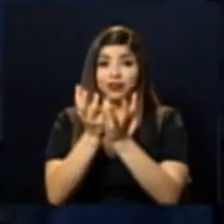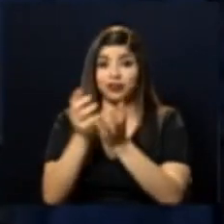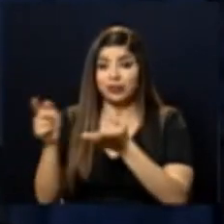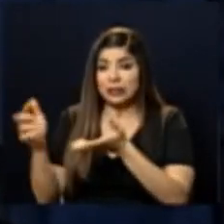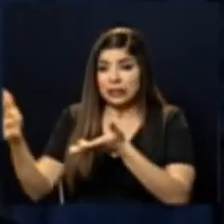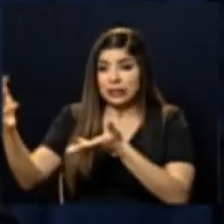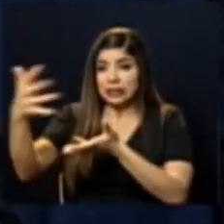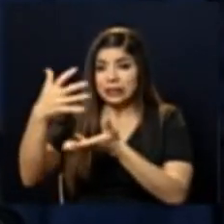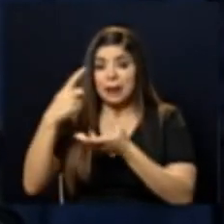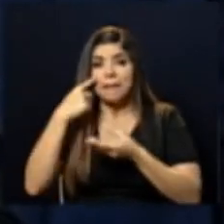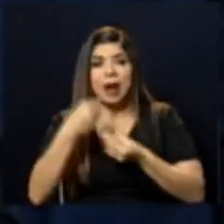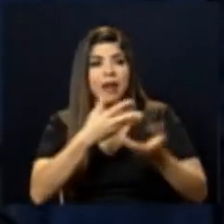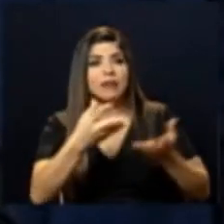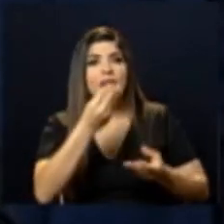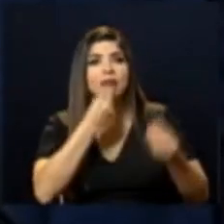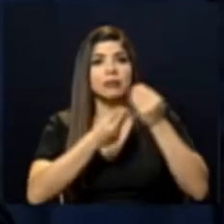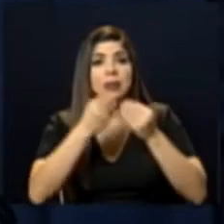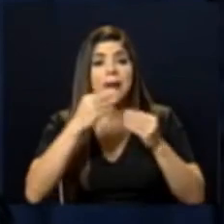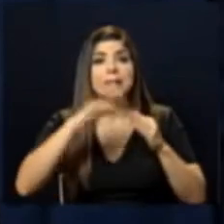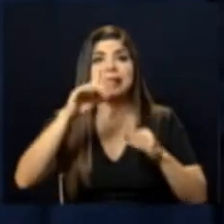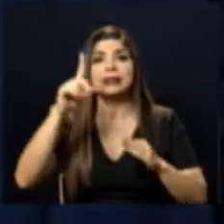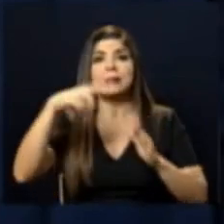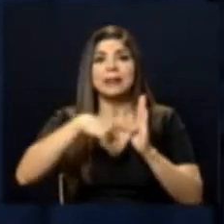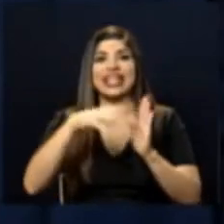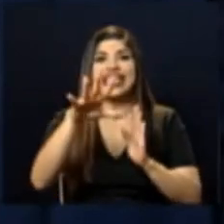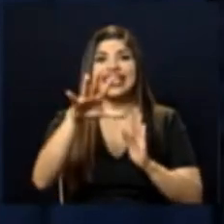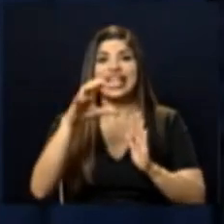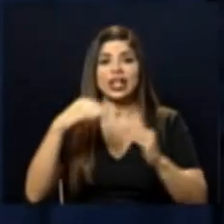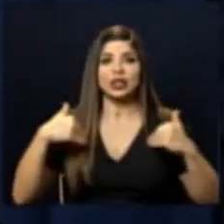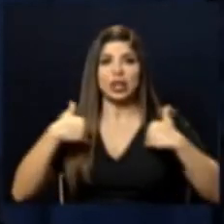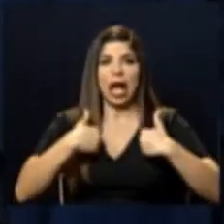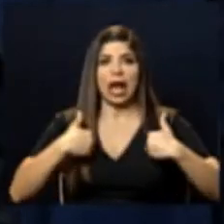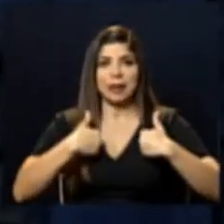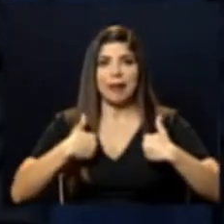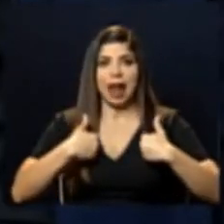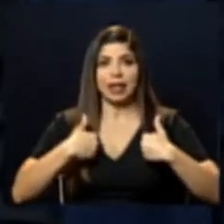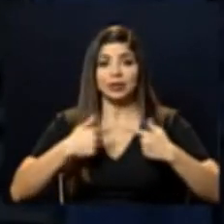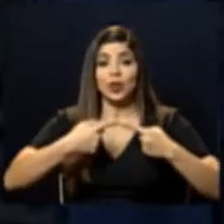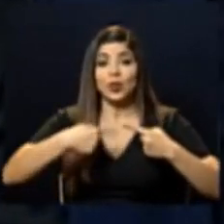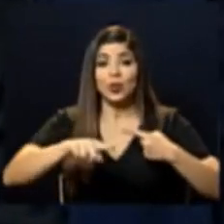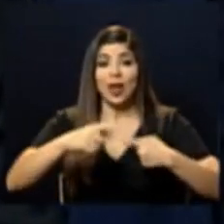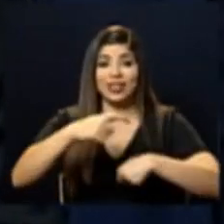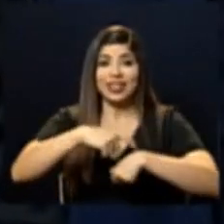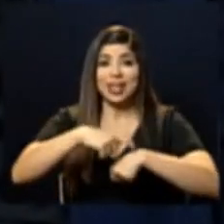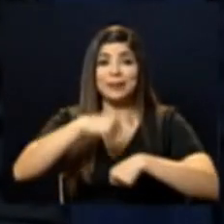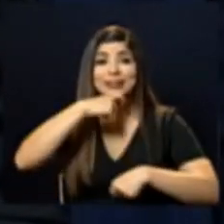alrededor de 1.500 animales durante el periodo de sequía.